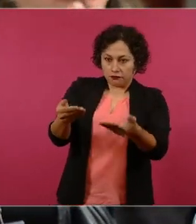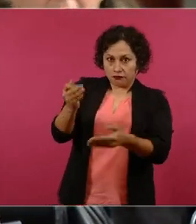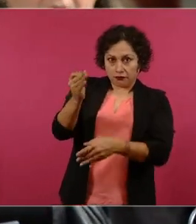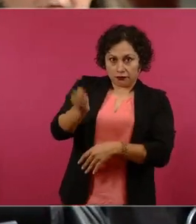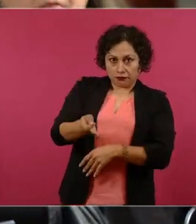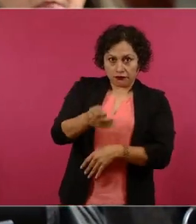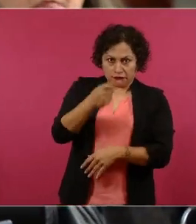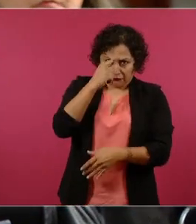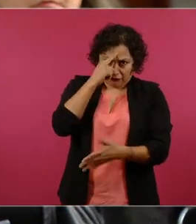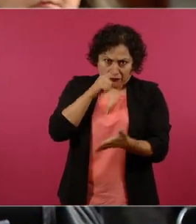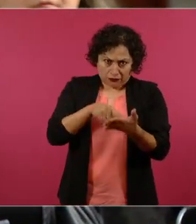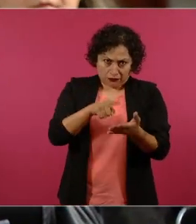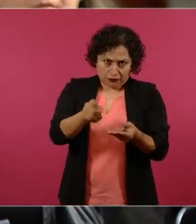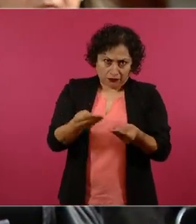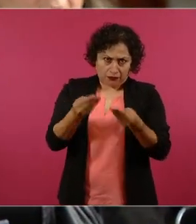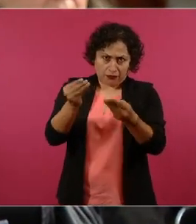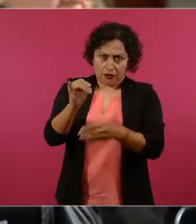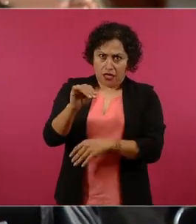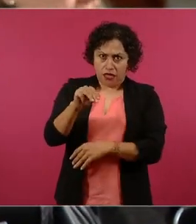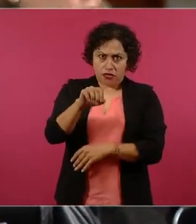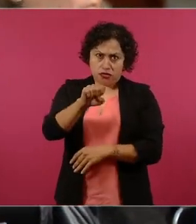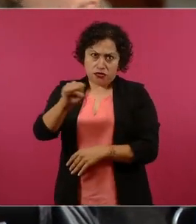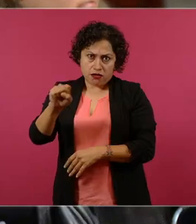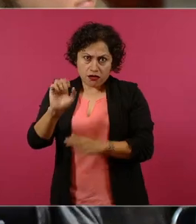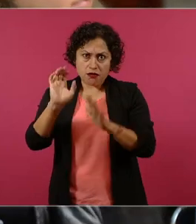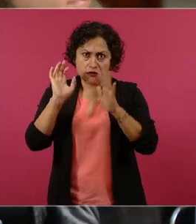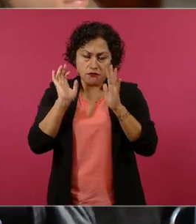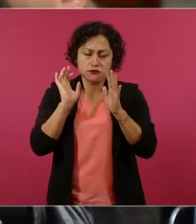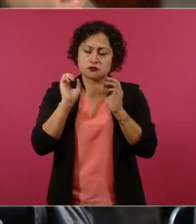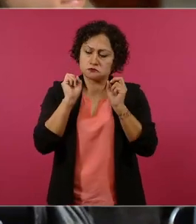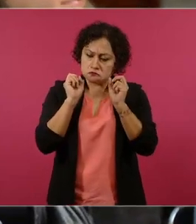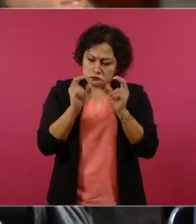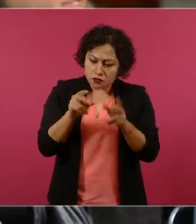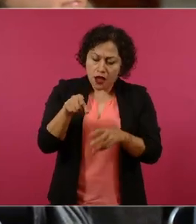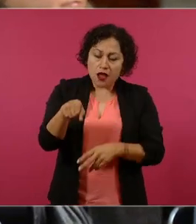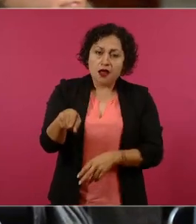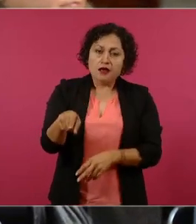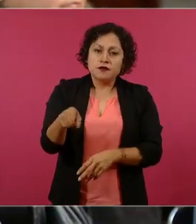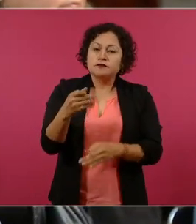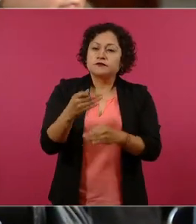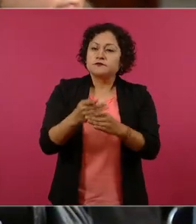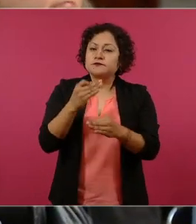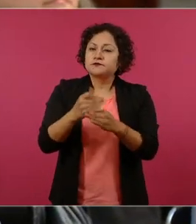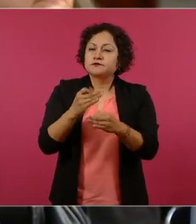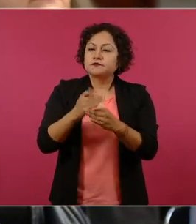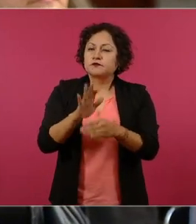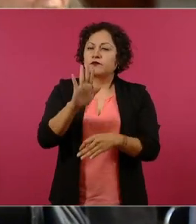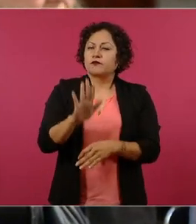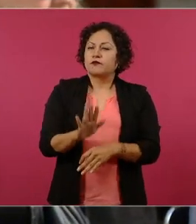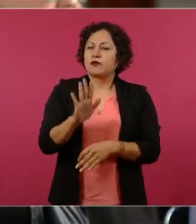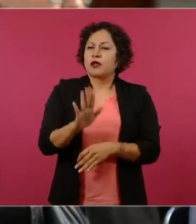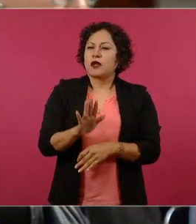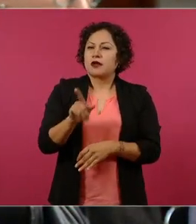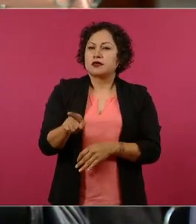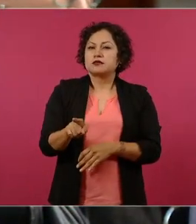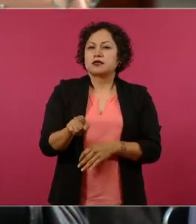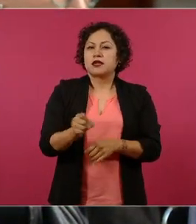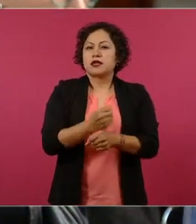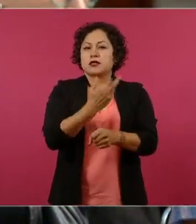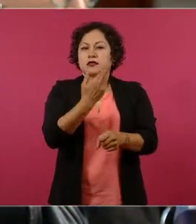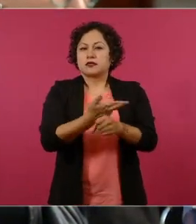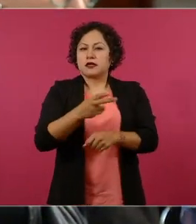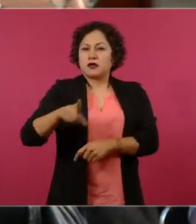ya les dieron el IMS ahorita están en proceso de que eh les pidieron creo que la segob les